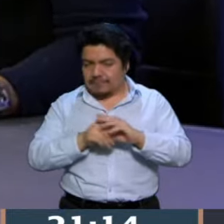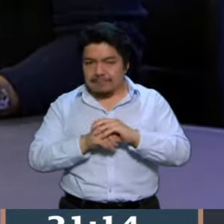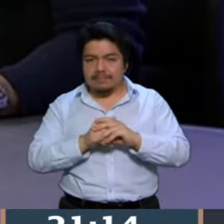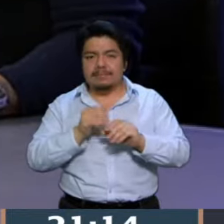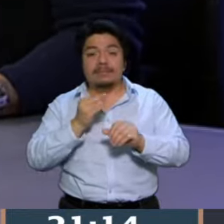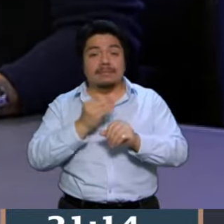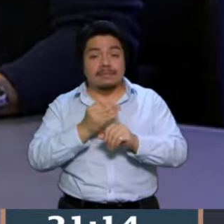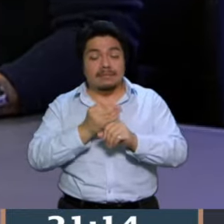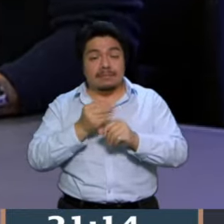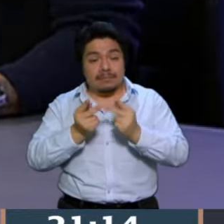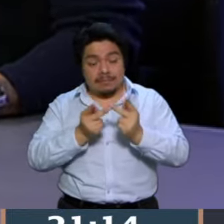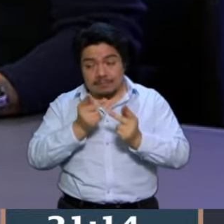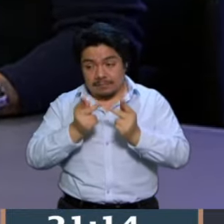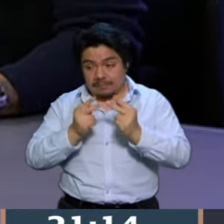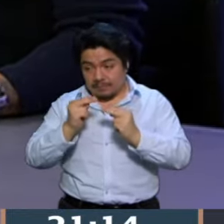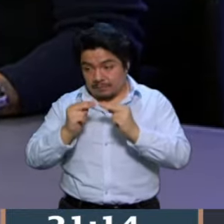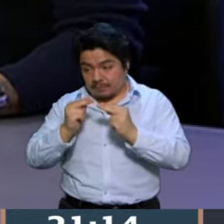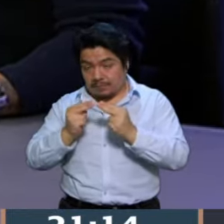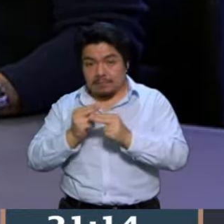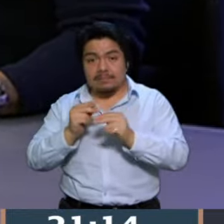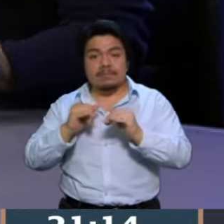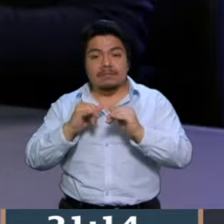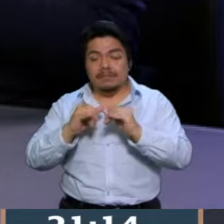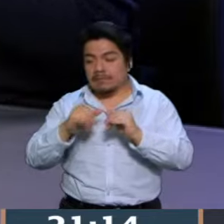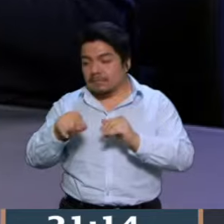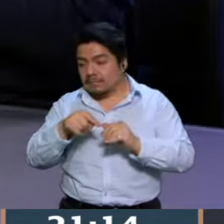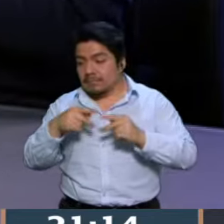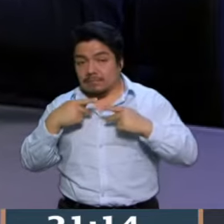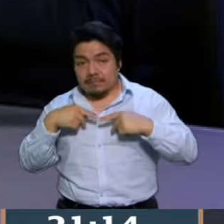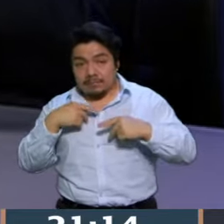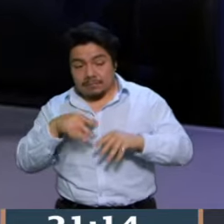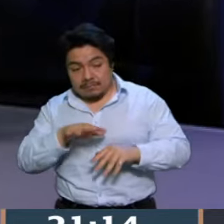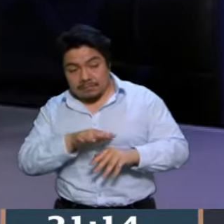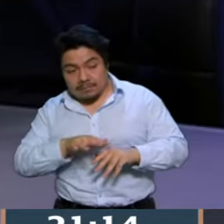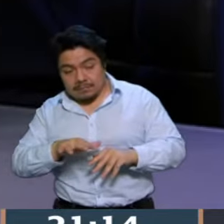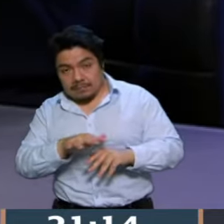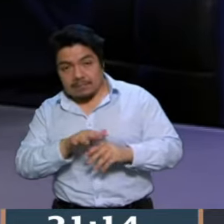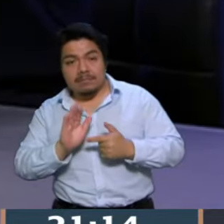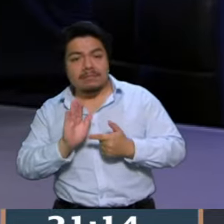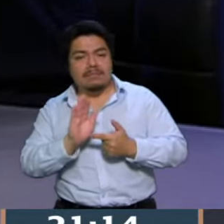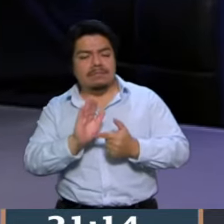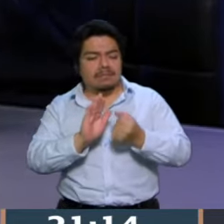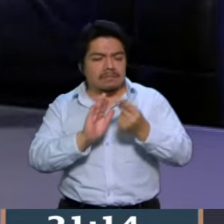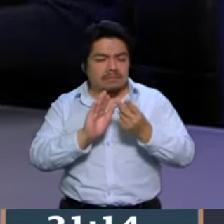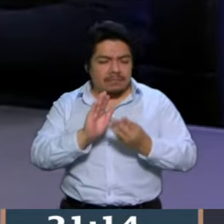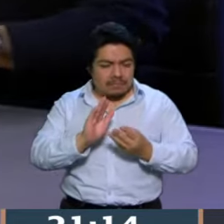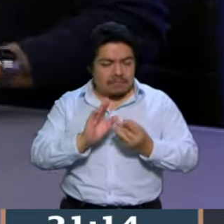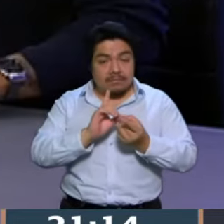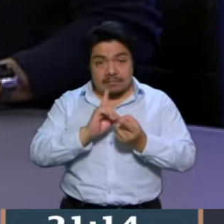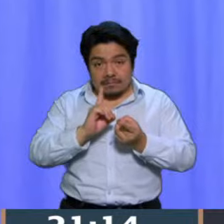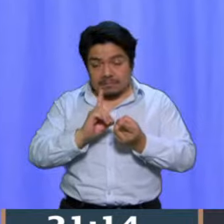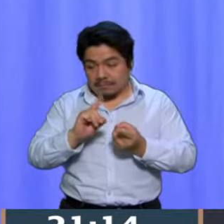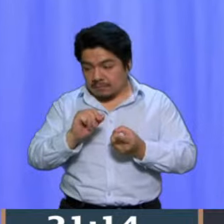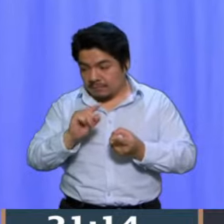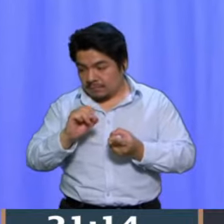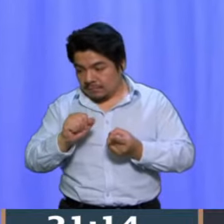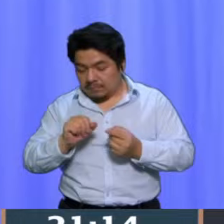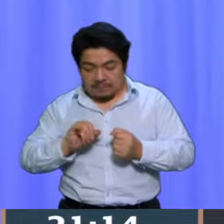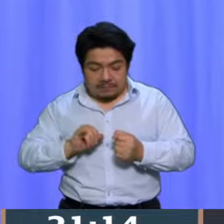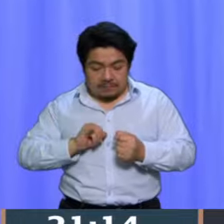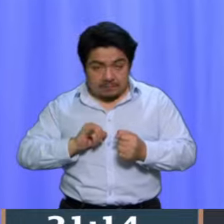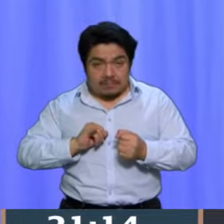porque salió la encuesta nacional sobre demografía de nuestro país y se publicó y bueno, tiene datos muy interesantes y yo creo que eso